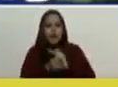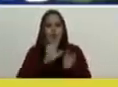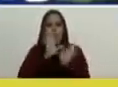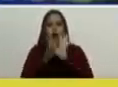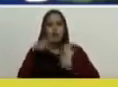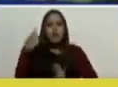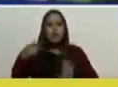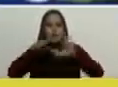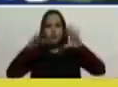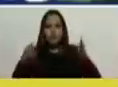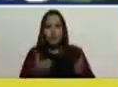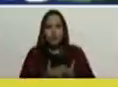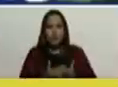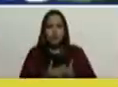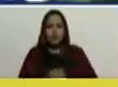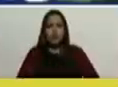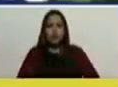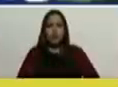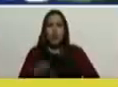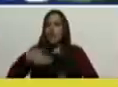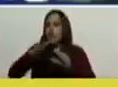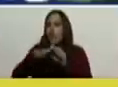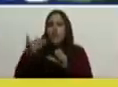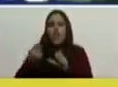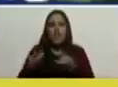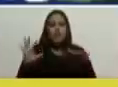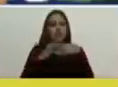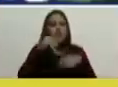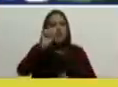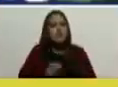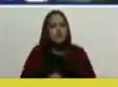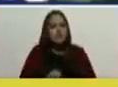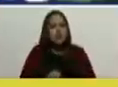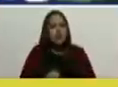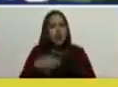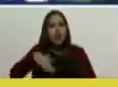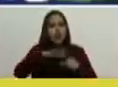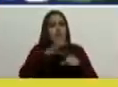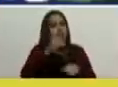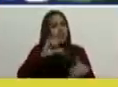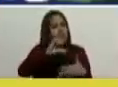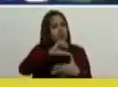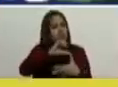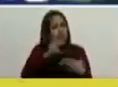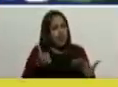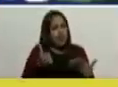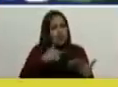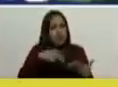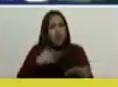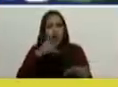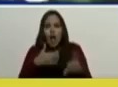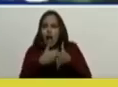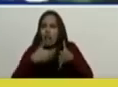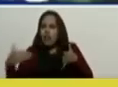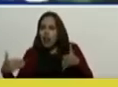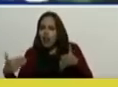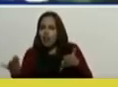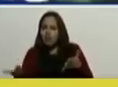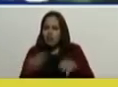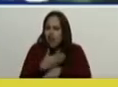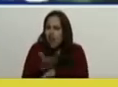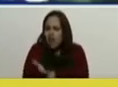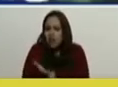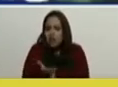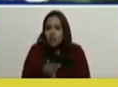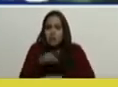geopolítica mundial. ¿Dónde se va a quedar UNASUR? ¿Dónde se va a quedar Suramérica? ¿Nos vamos a quedar rezagados? ¿Vamos